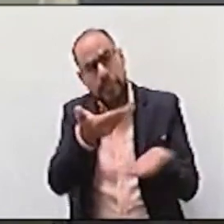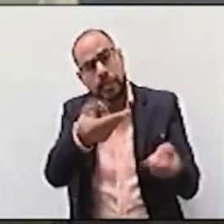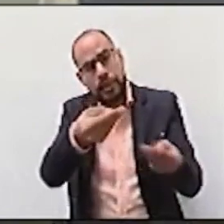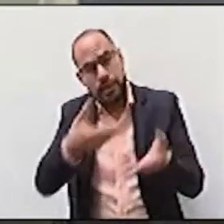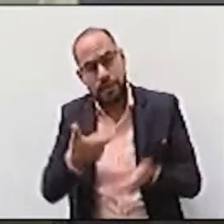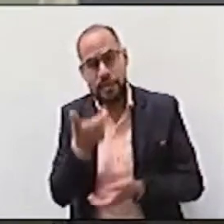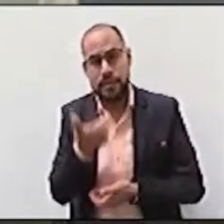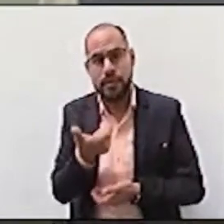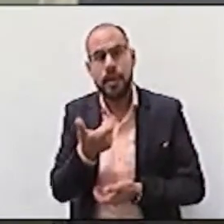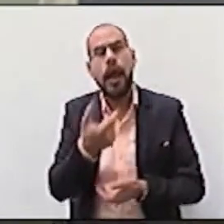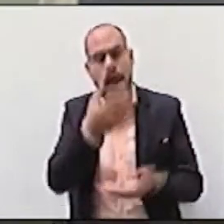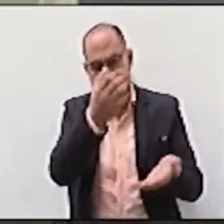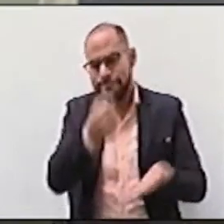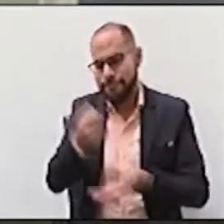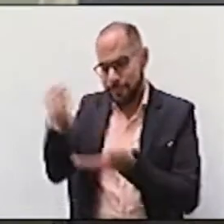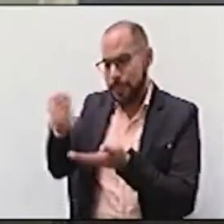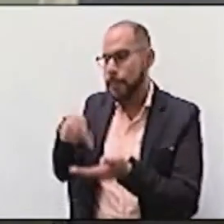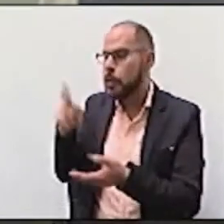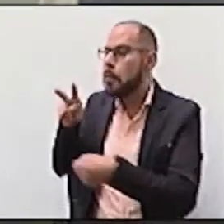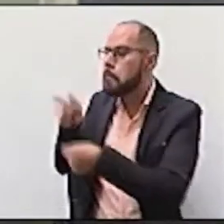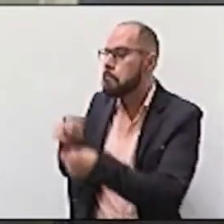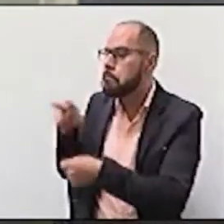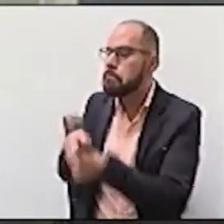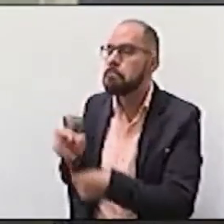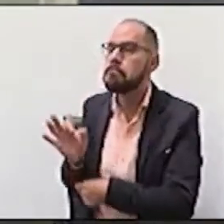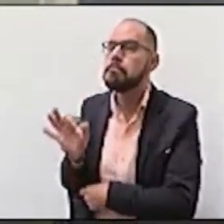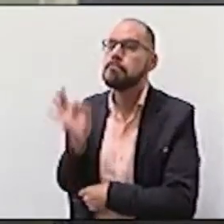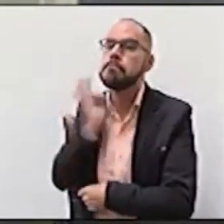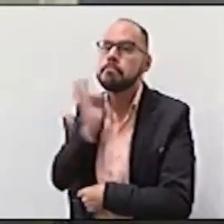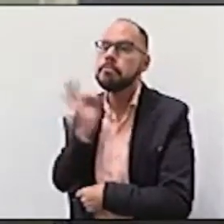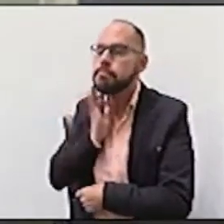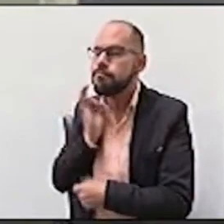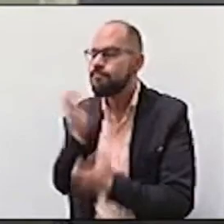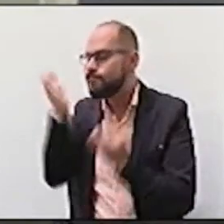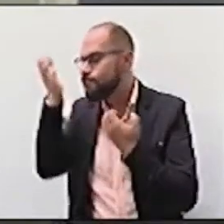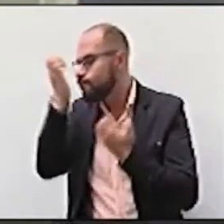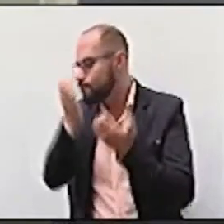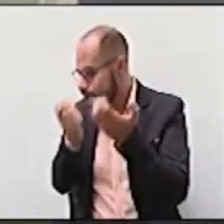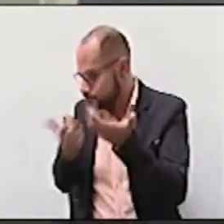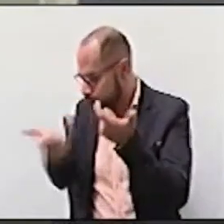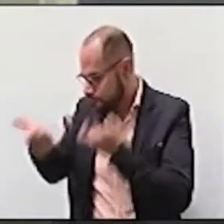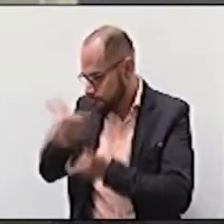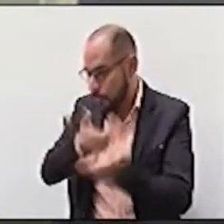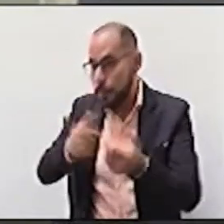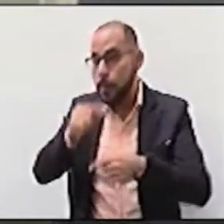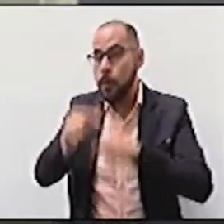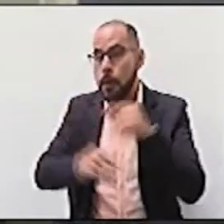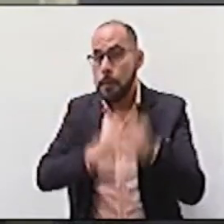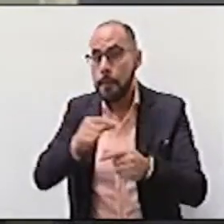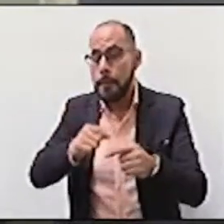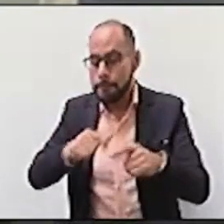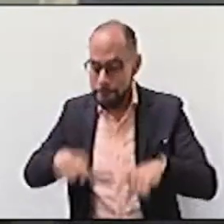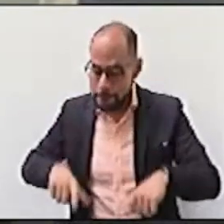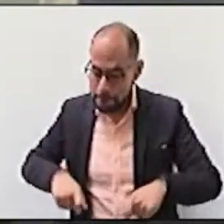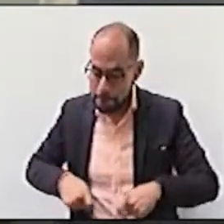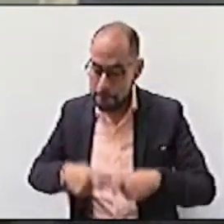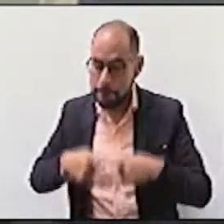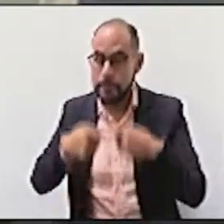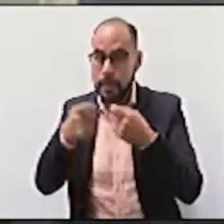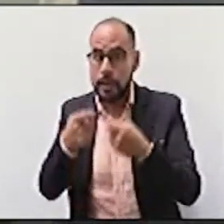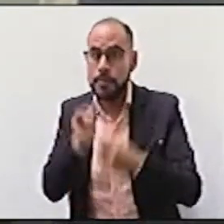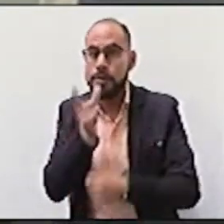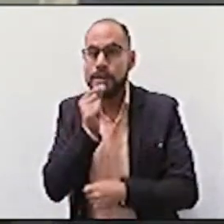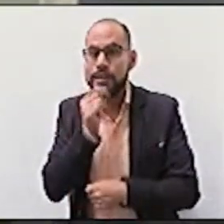fiscalizado el recurso del fondo. Se trata pues de ir recuperando a nuestras